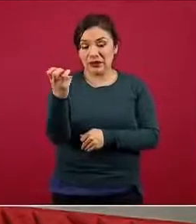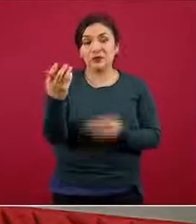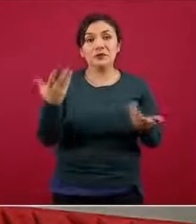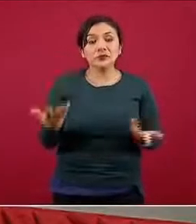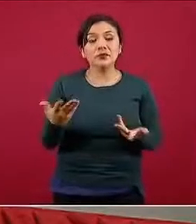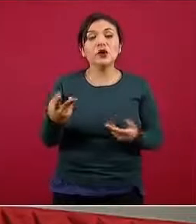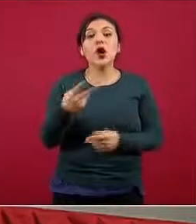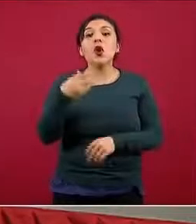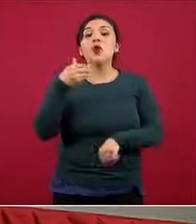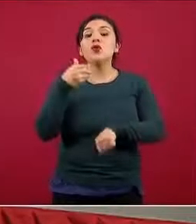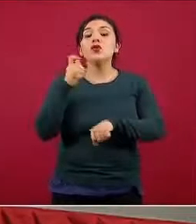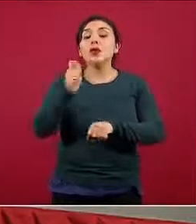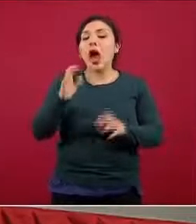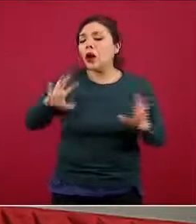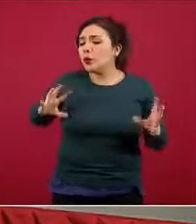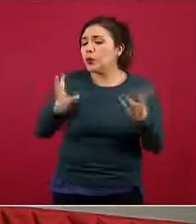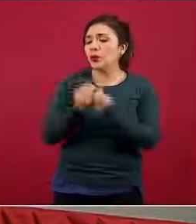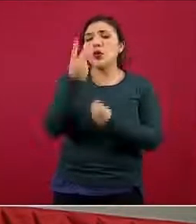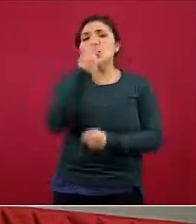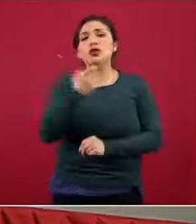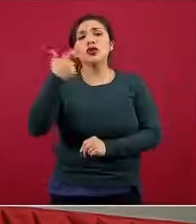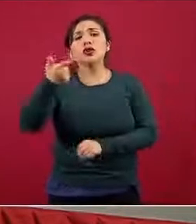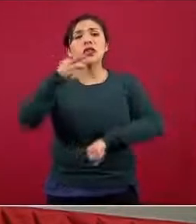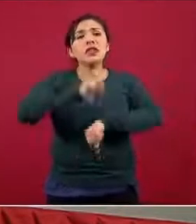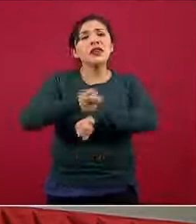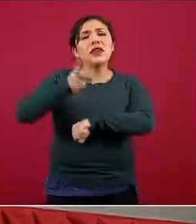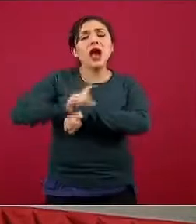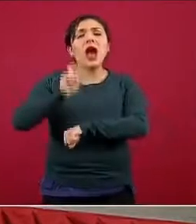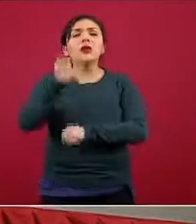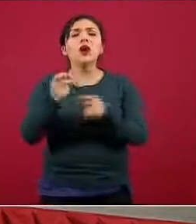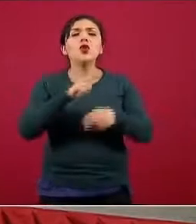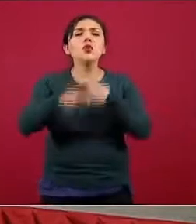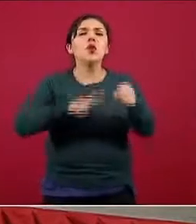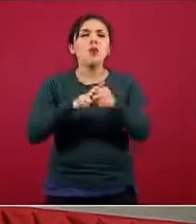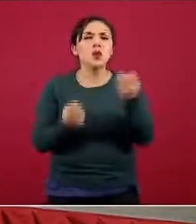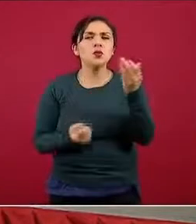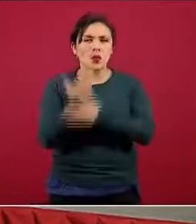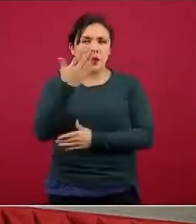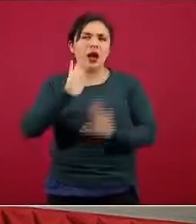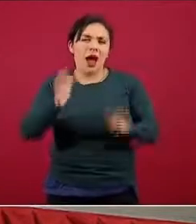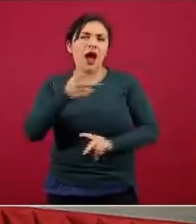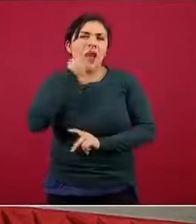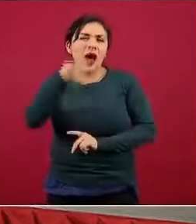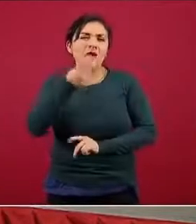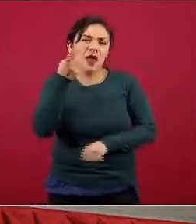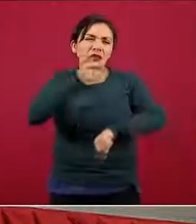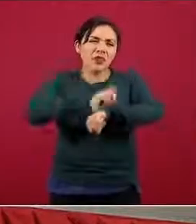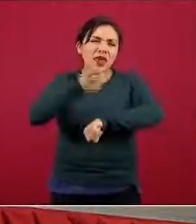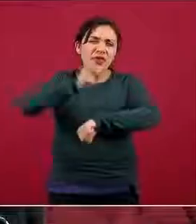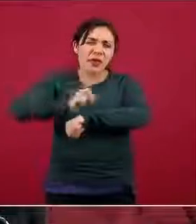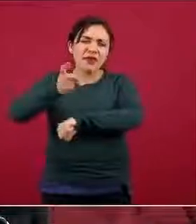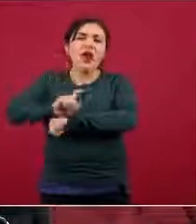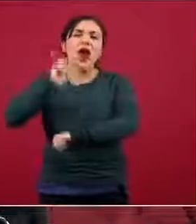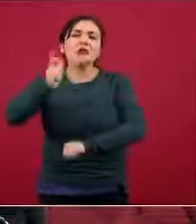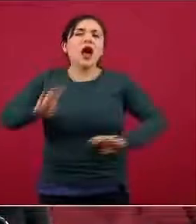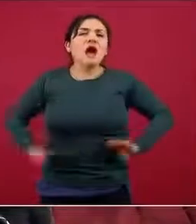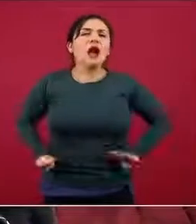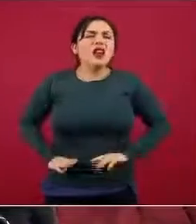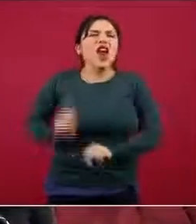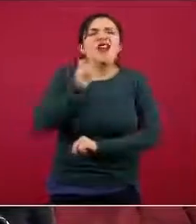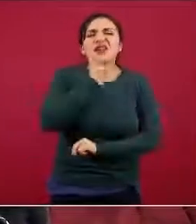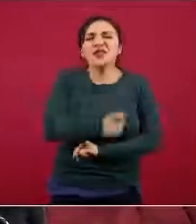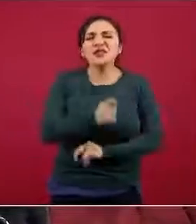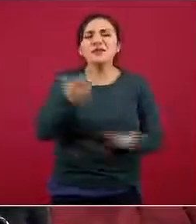y 207 días de la nueva normalidad que, como ya lo hemos comentado y se comenta todos los días, se caracteriza